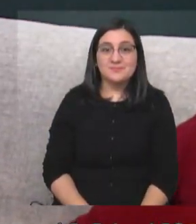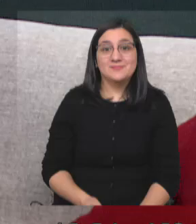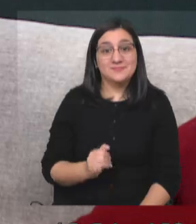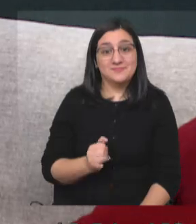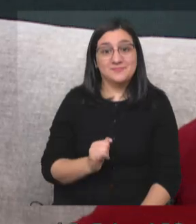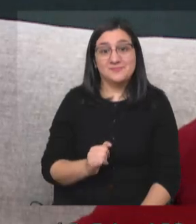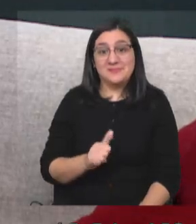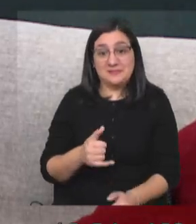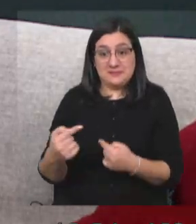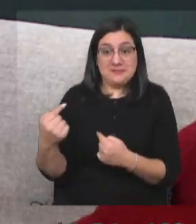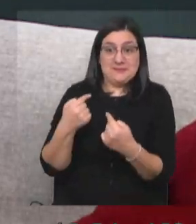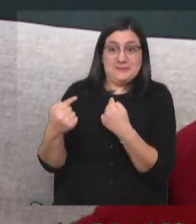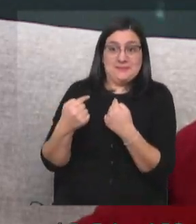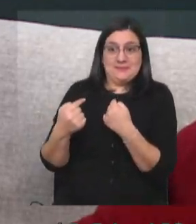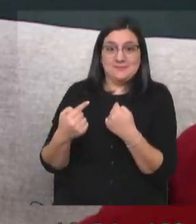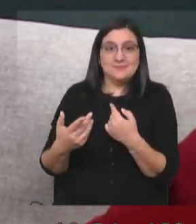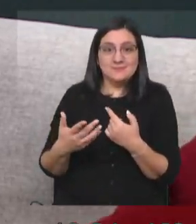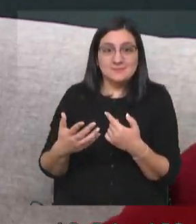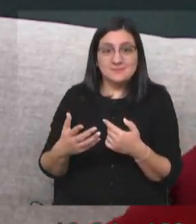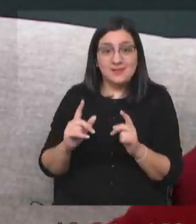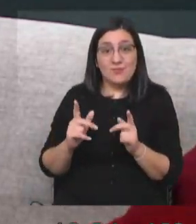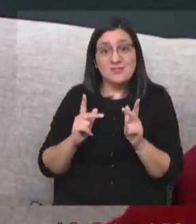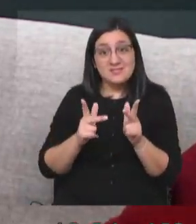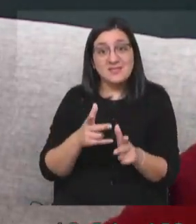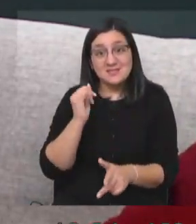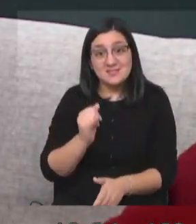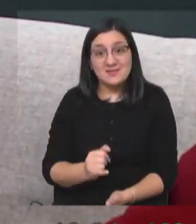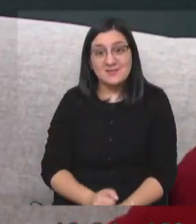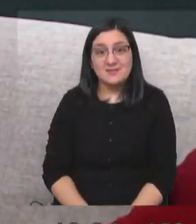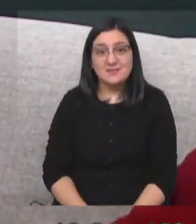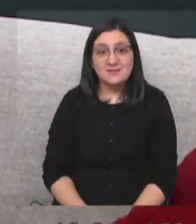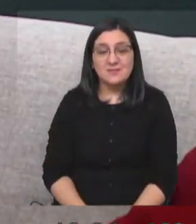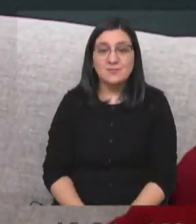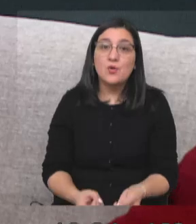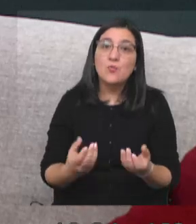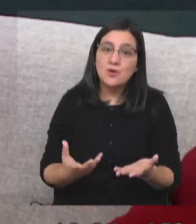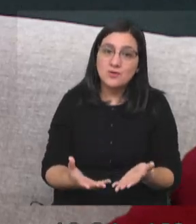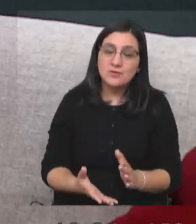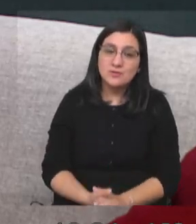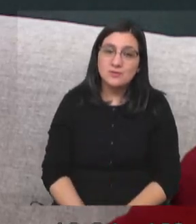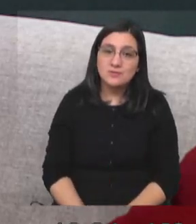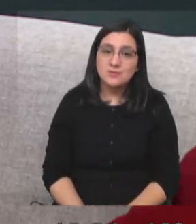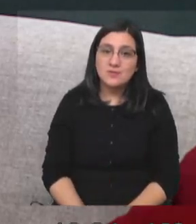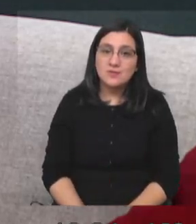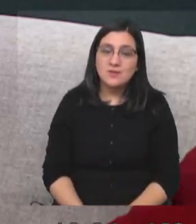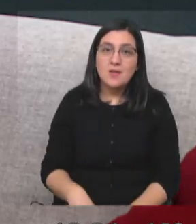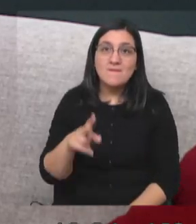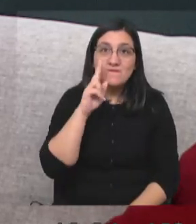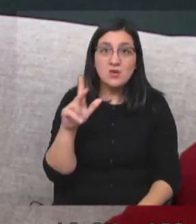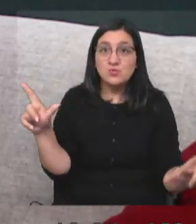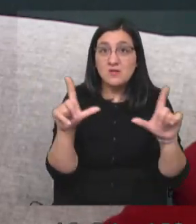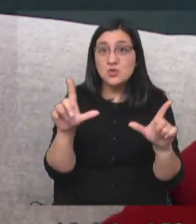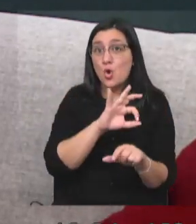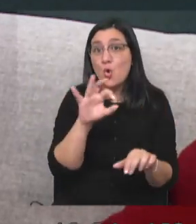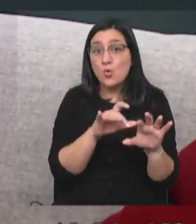que me está apuntando. No tengo más remedio que decir que sí. Exacto. Básicamente. Pero bueno, sí, vean en un televisor, en una